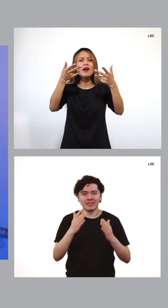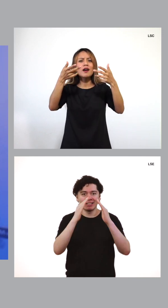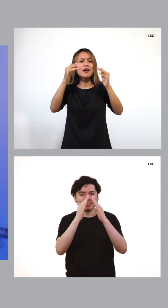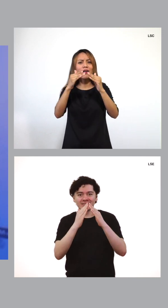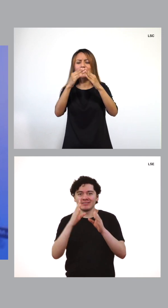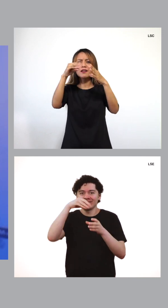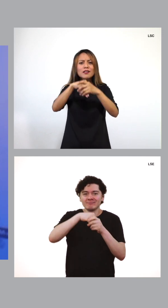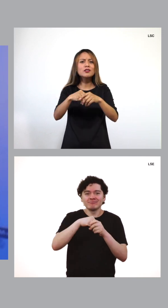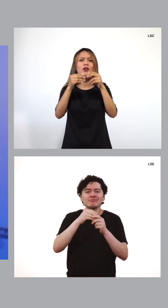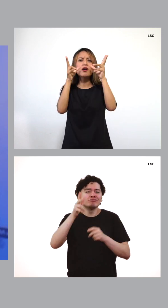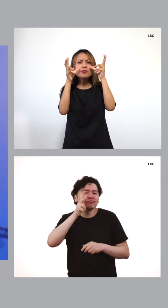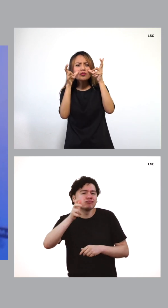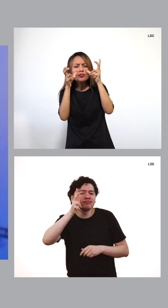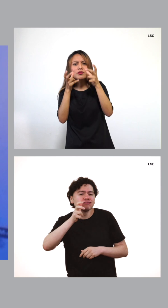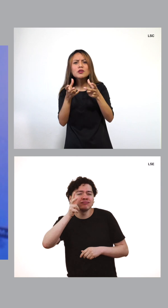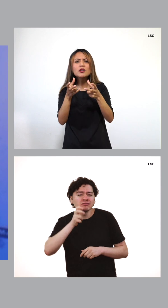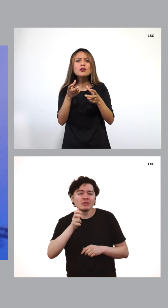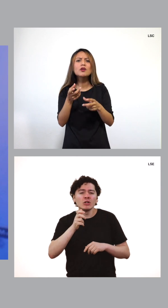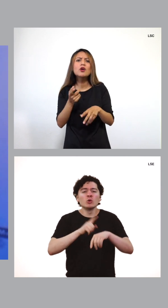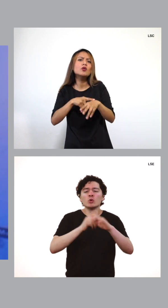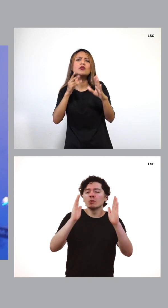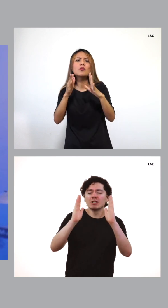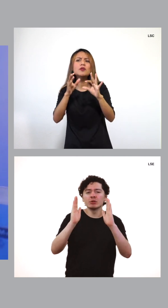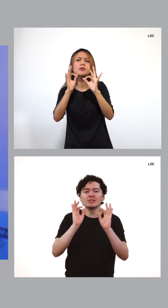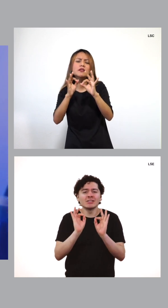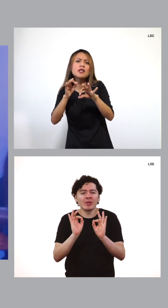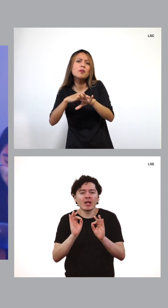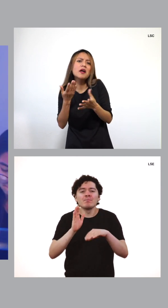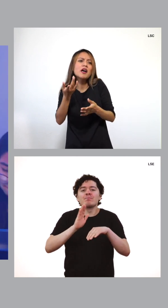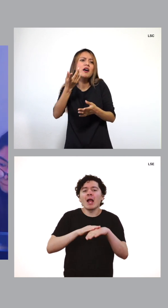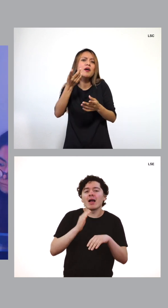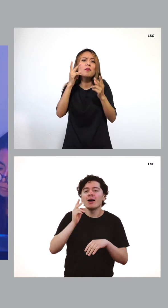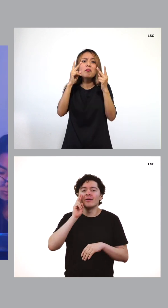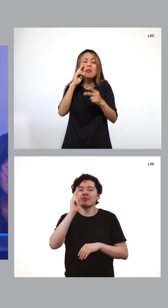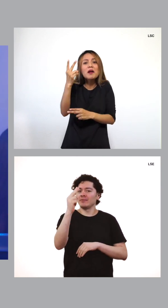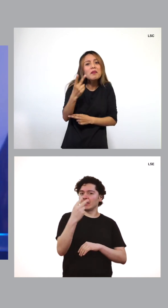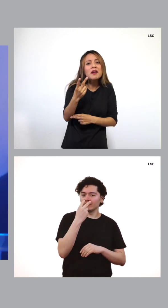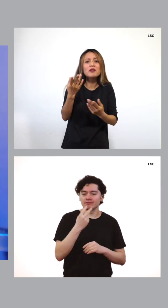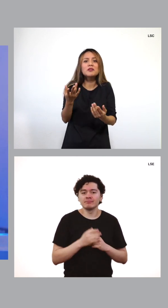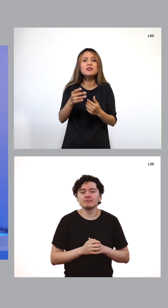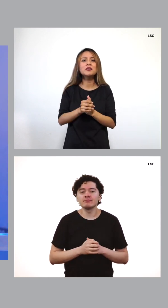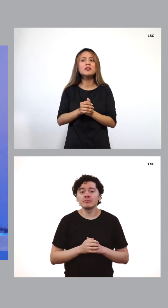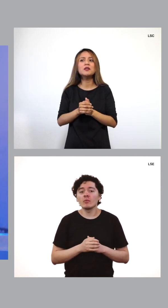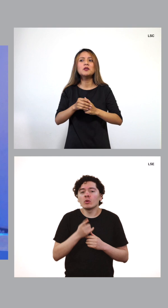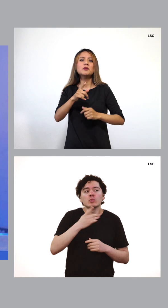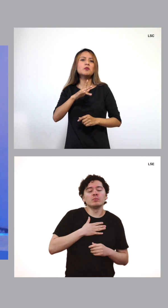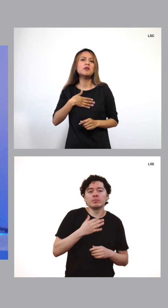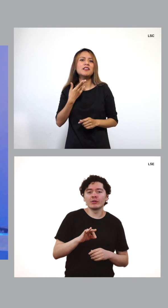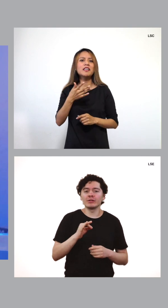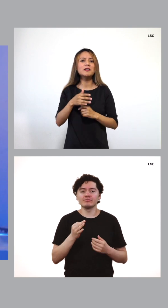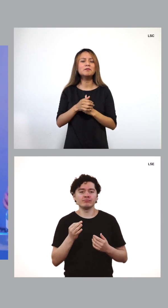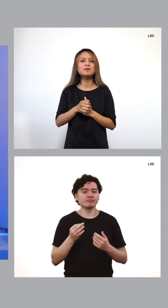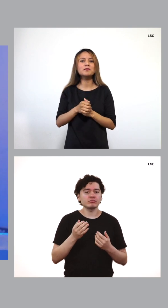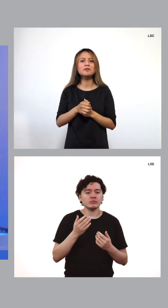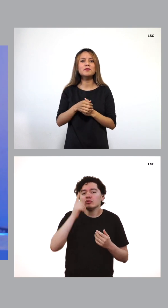ahora mismo. Gracias por crear un hueco en medio de tu día. Seguramente es domingo donde estás viendo esto, a lo mejor llegas un poco tarde, pero hoy es